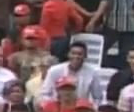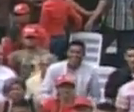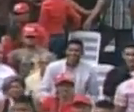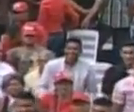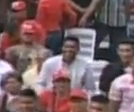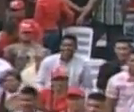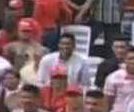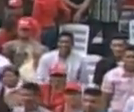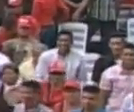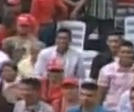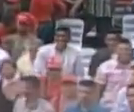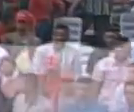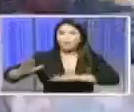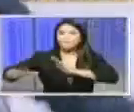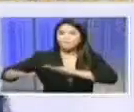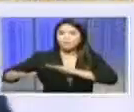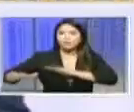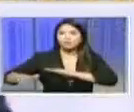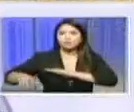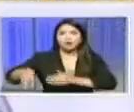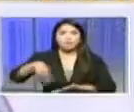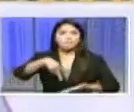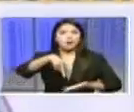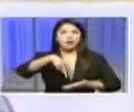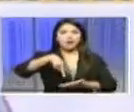Ese tambor lo que provoca es ponerse a bailar aquí.